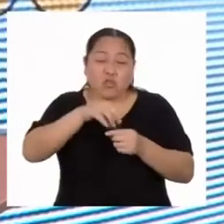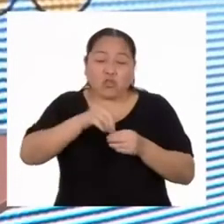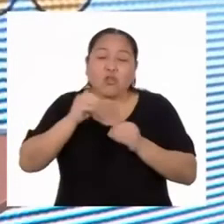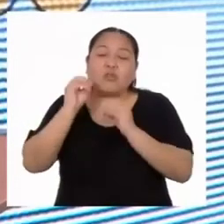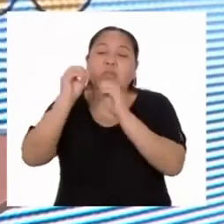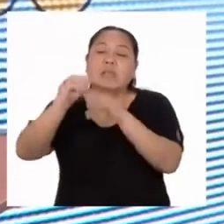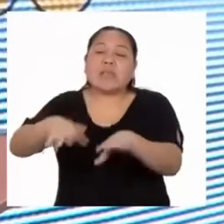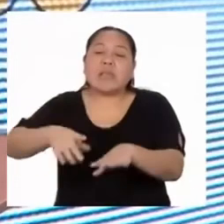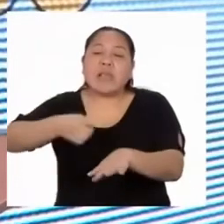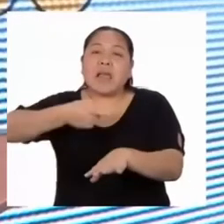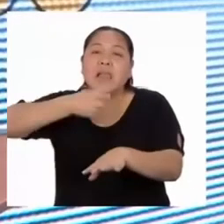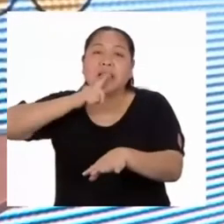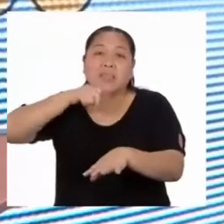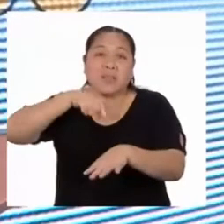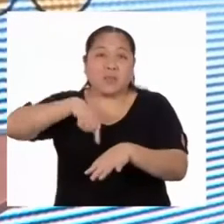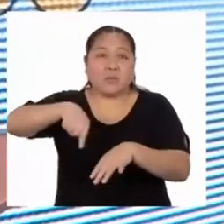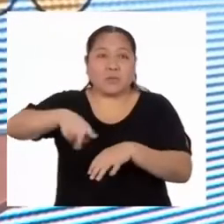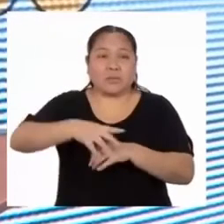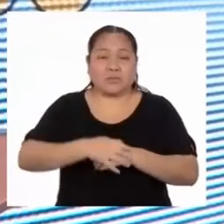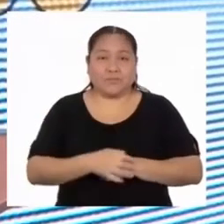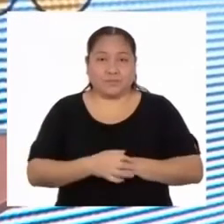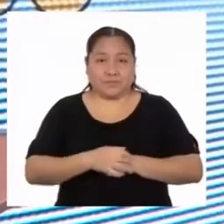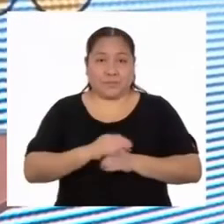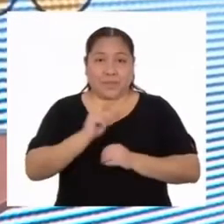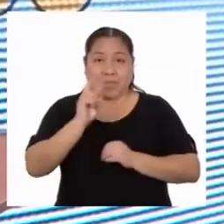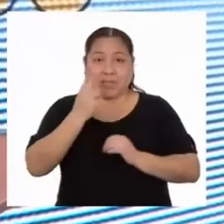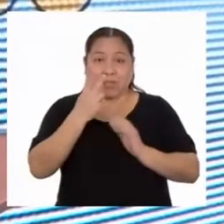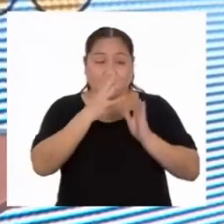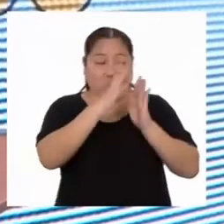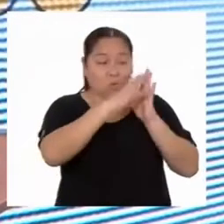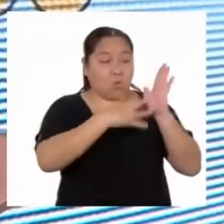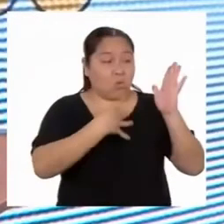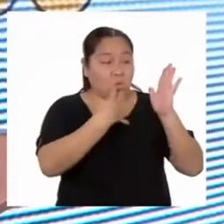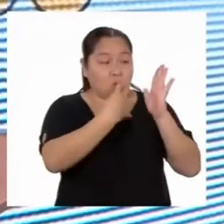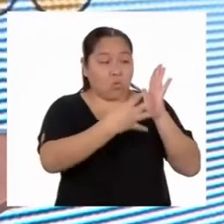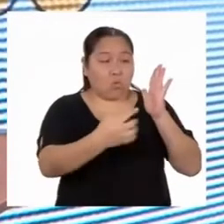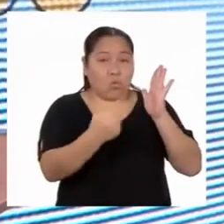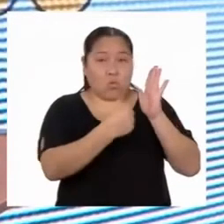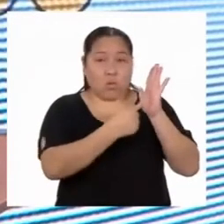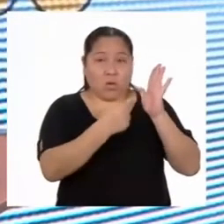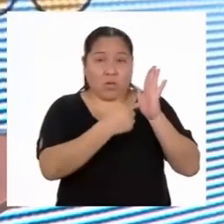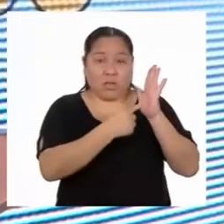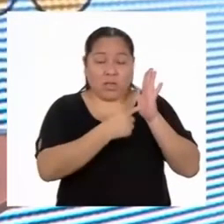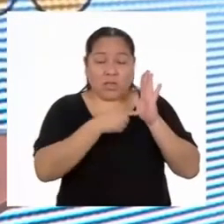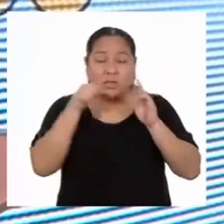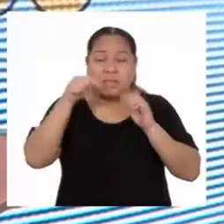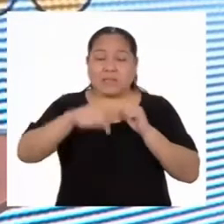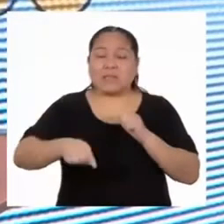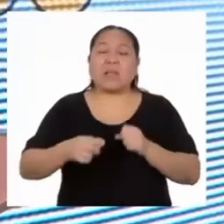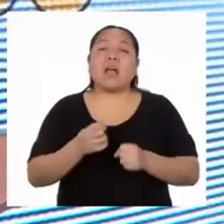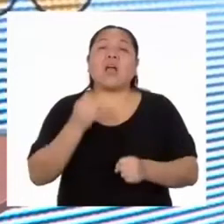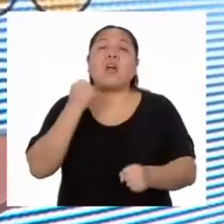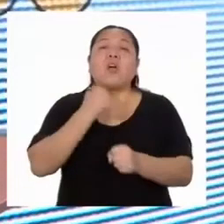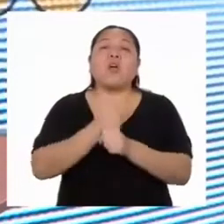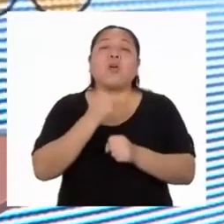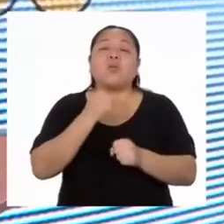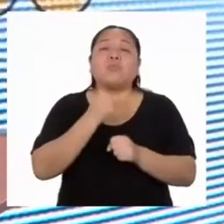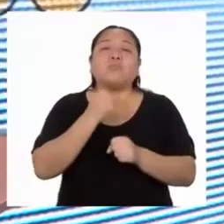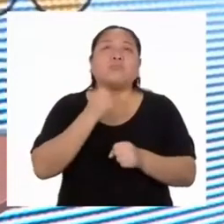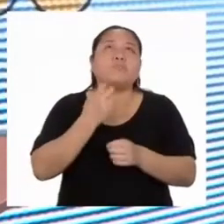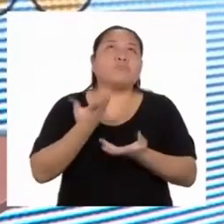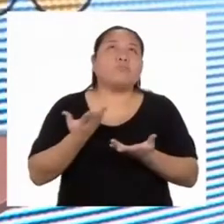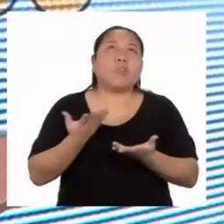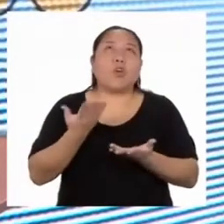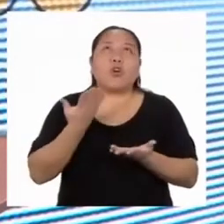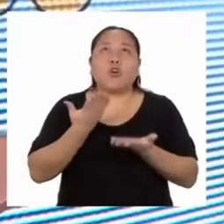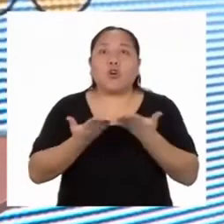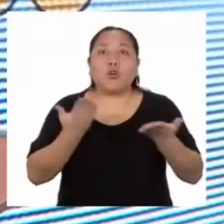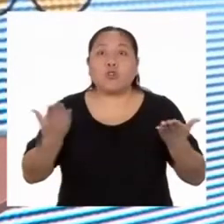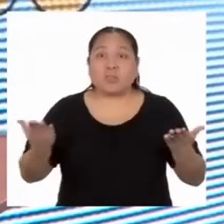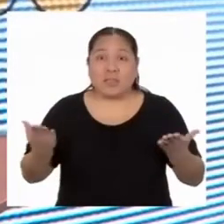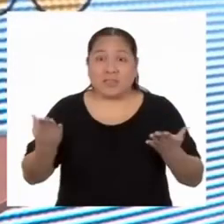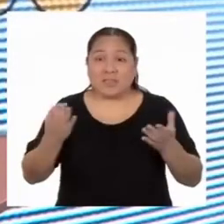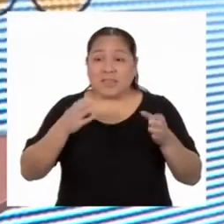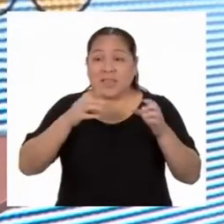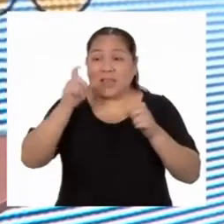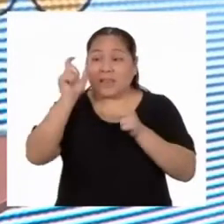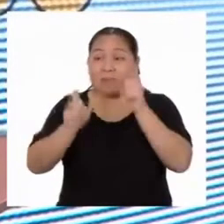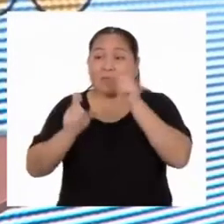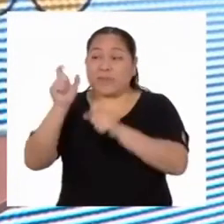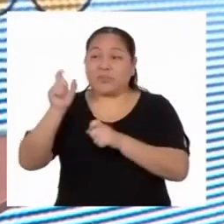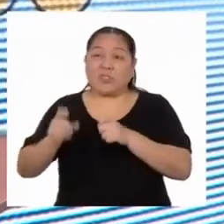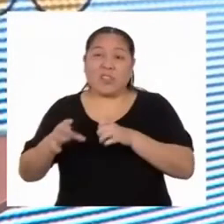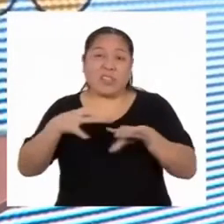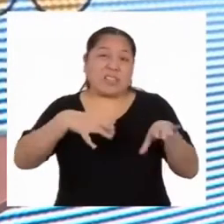Este segundo cuadro nos detalla las actividades antropogénicas contaminantes y de qué